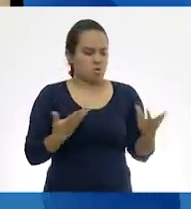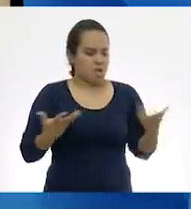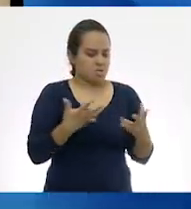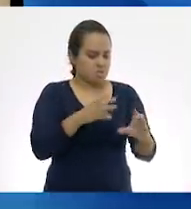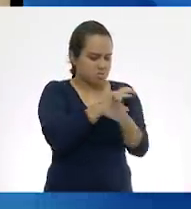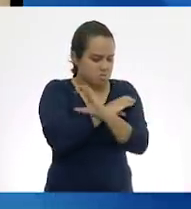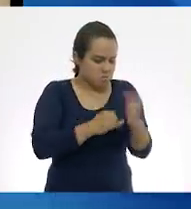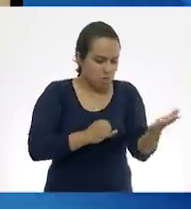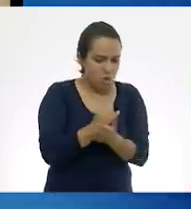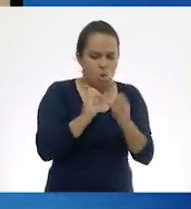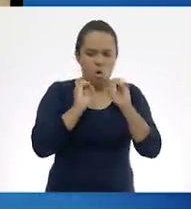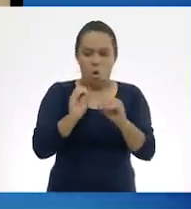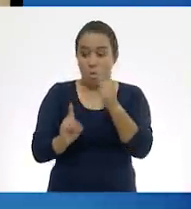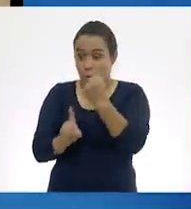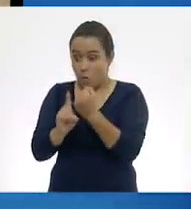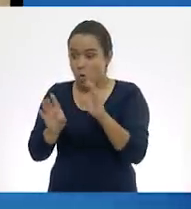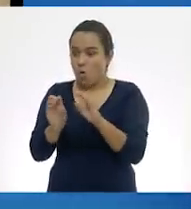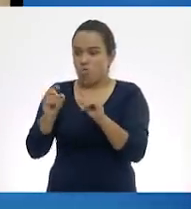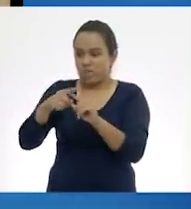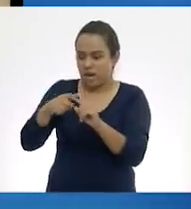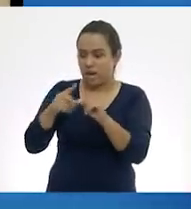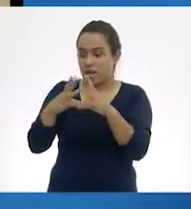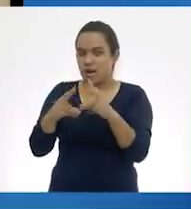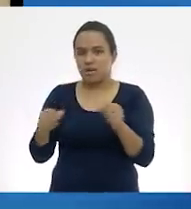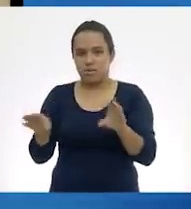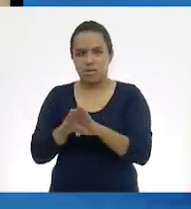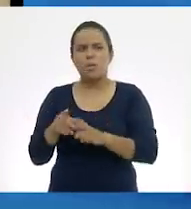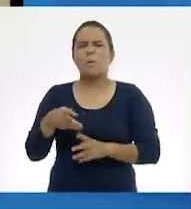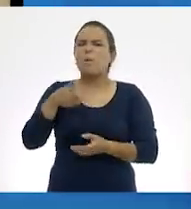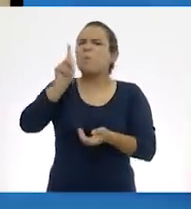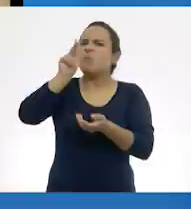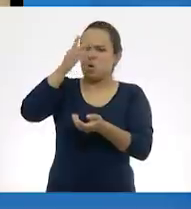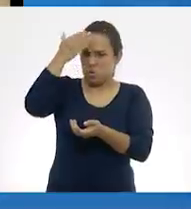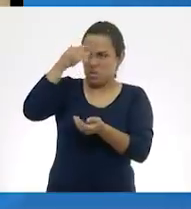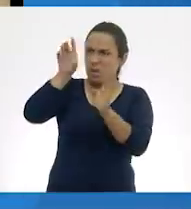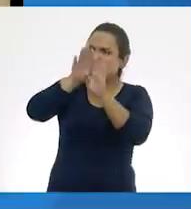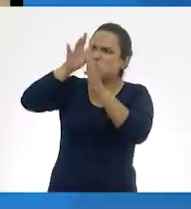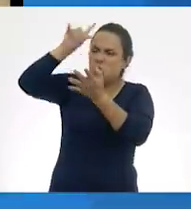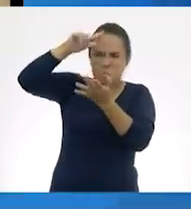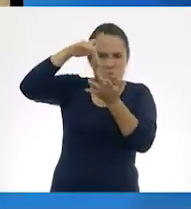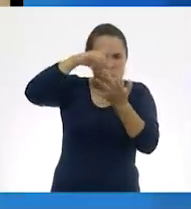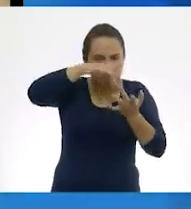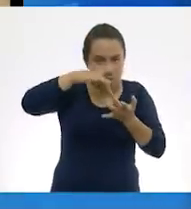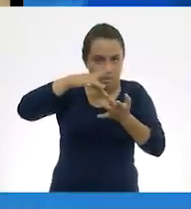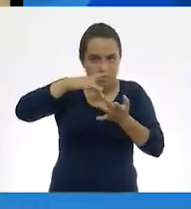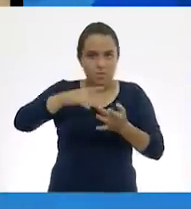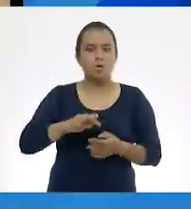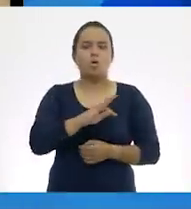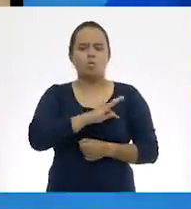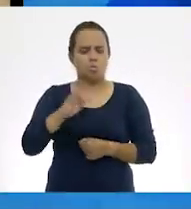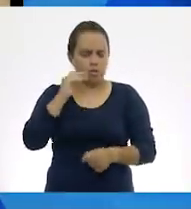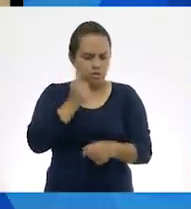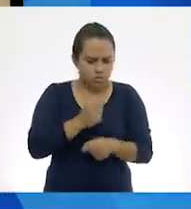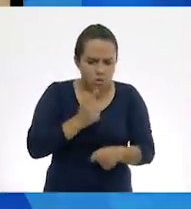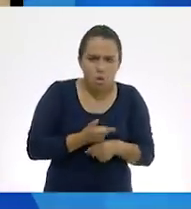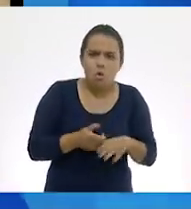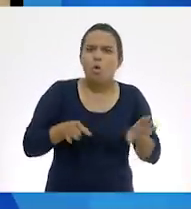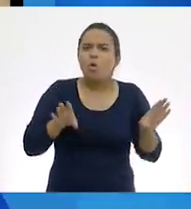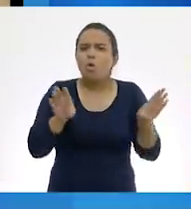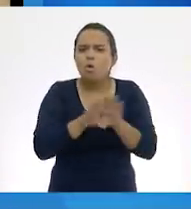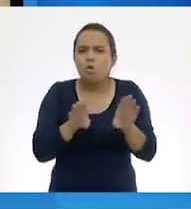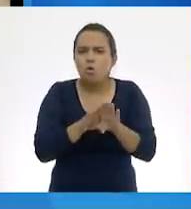de resolver algunas tareas. Sabiendo cómo se conecta y funcionan las partes del cerebro, podemos ayudar a detectar de dónde